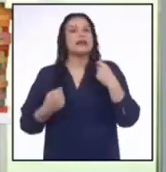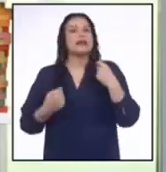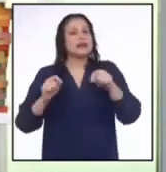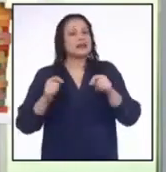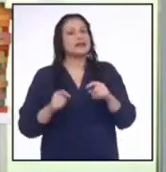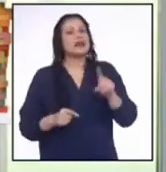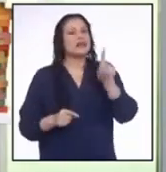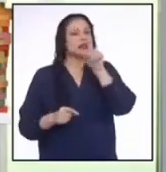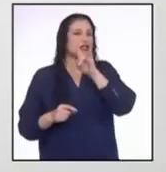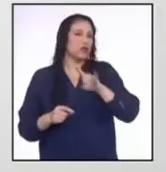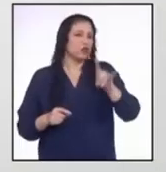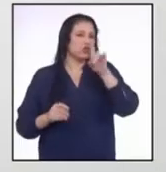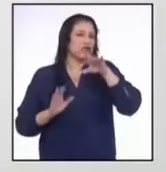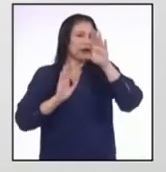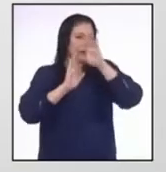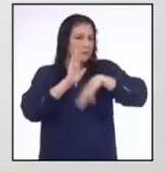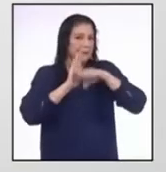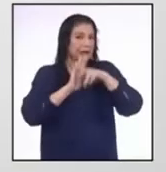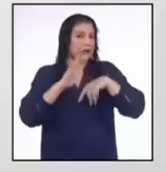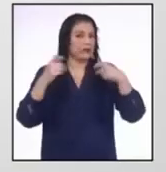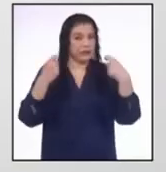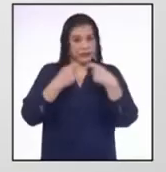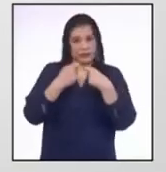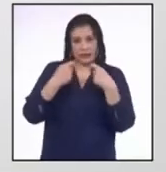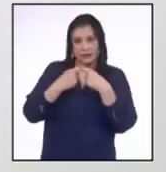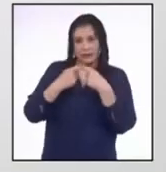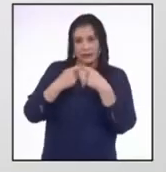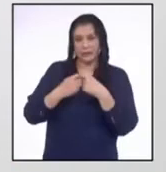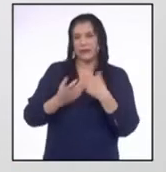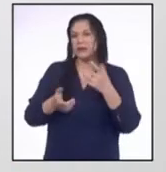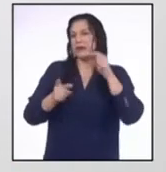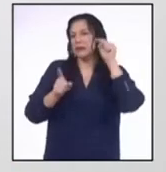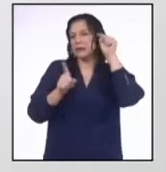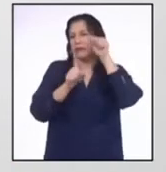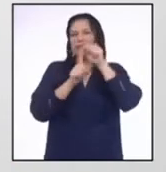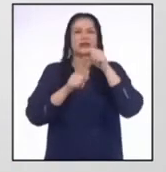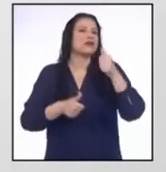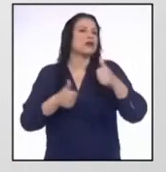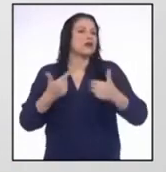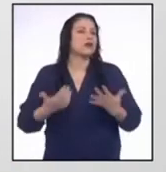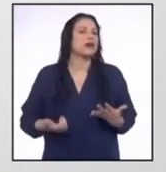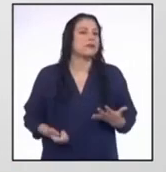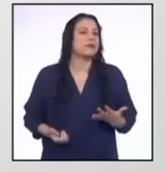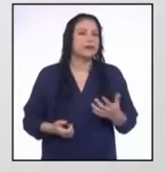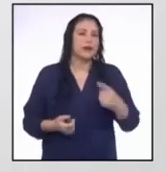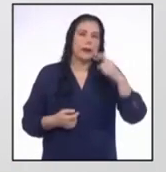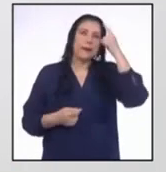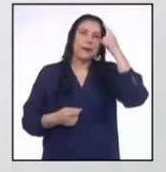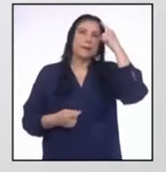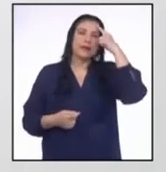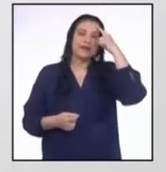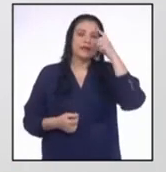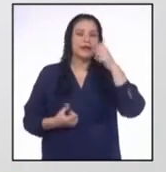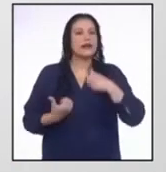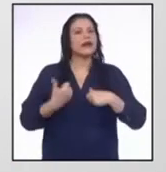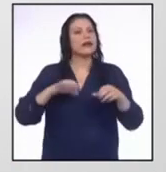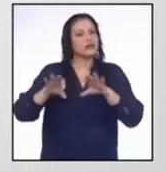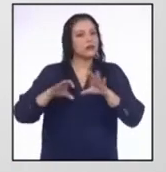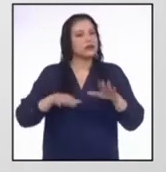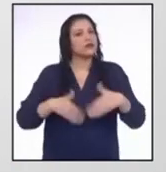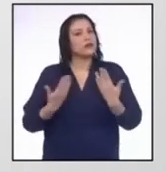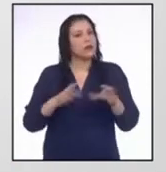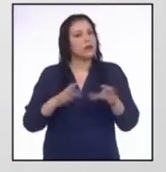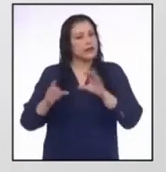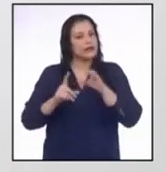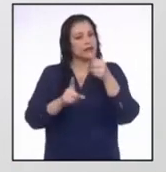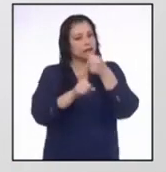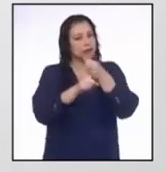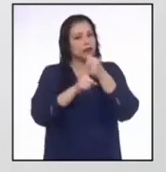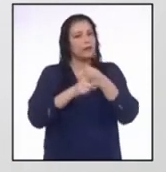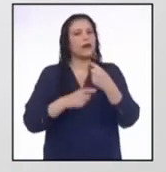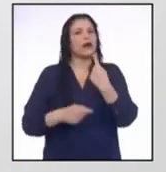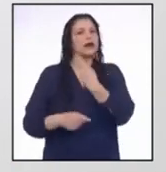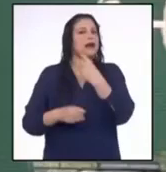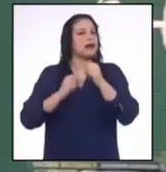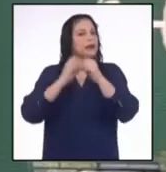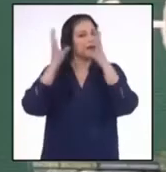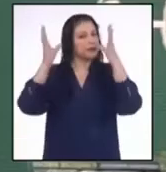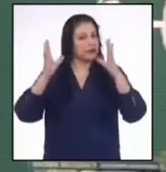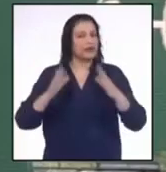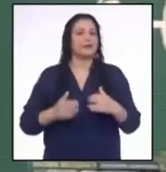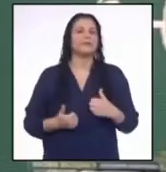menos energía eléctrica. Y de manera más concreta, piensen en acciones que podrían realizar en sus actividades